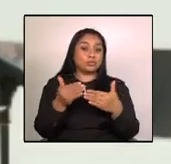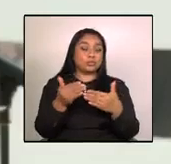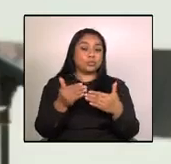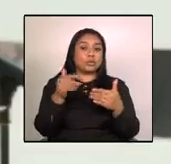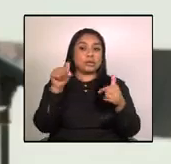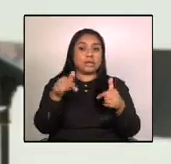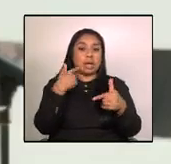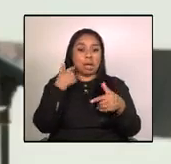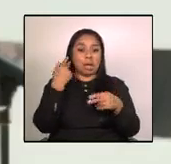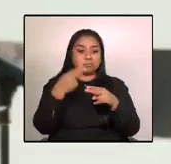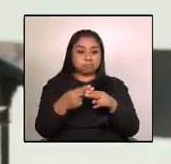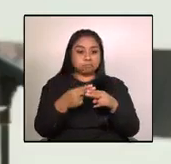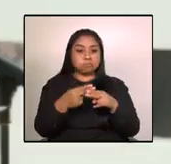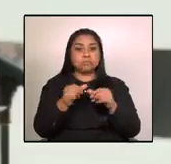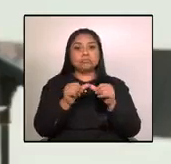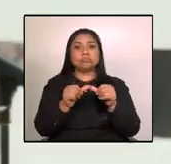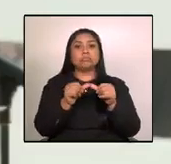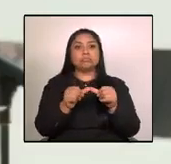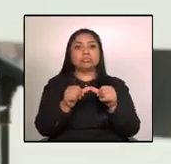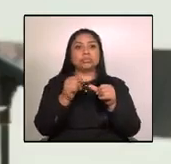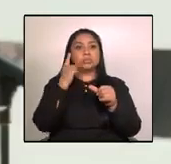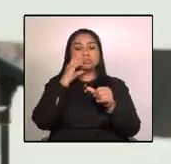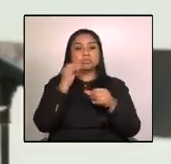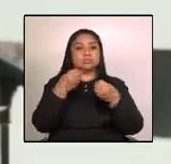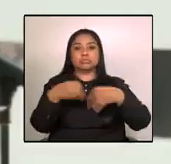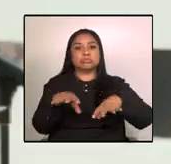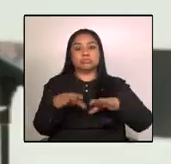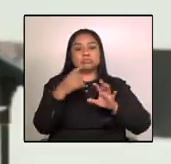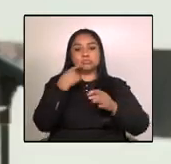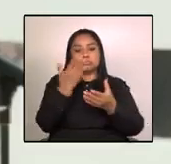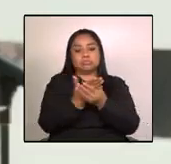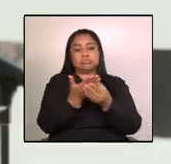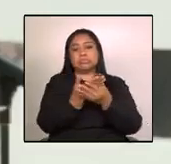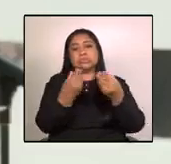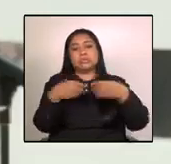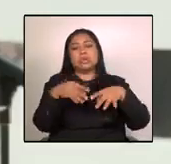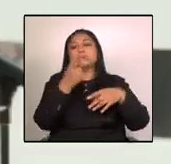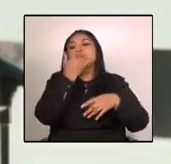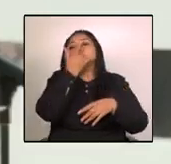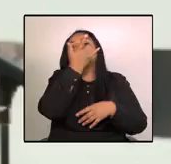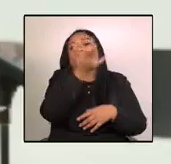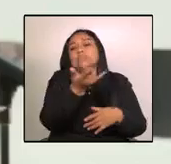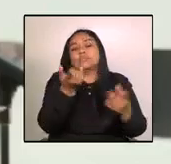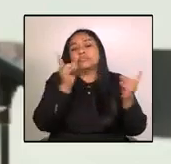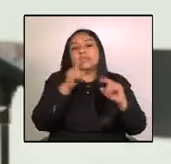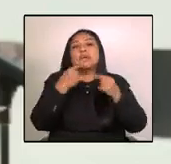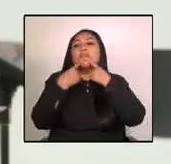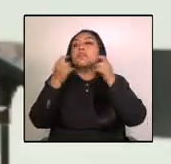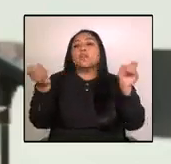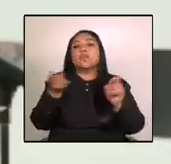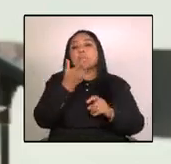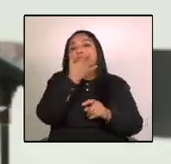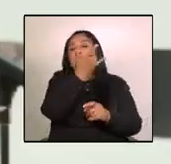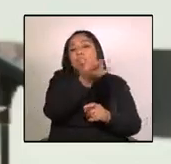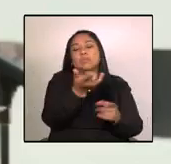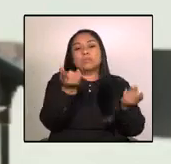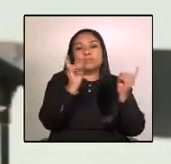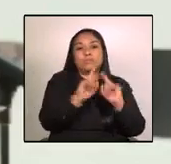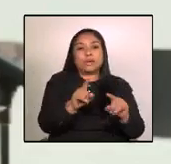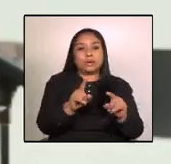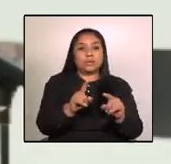ya después pues ya no seguí porque se perdía ahí en los documentos, y perdone que lo diga de esta manera y públicamente, pero lo